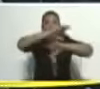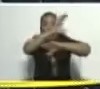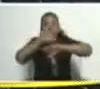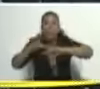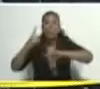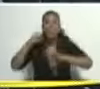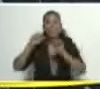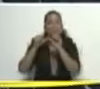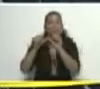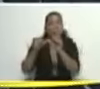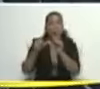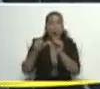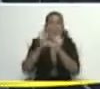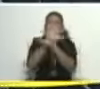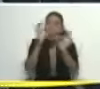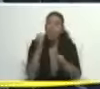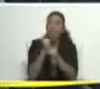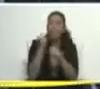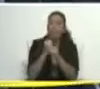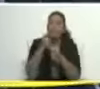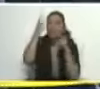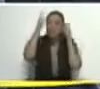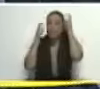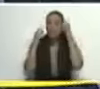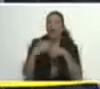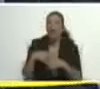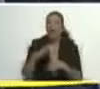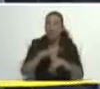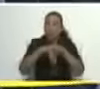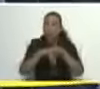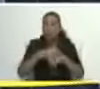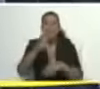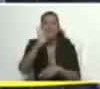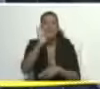pasos del comandante Fidel Castro